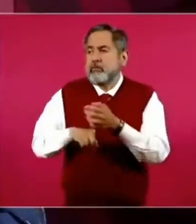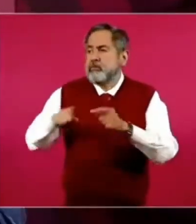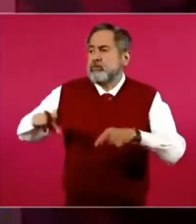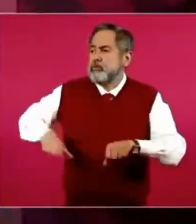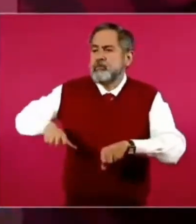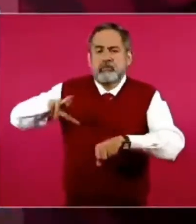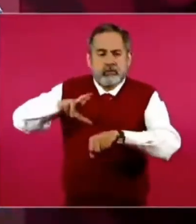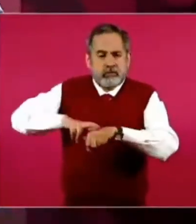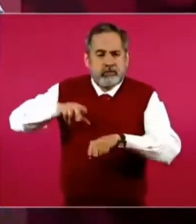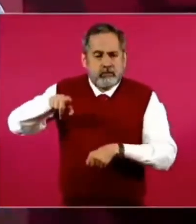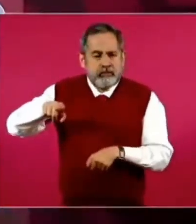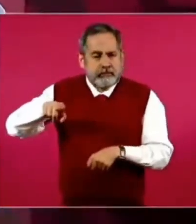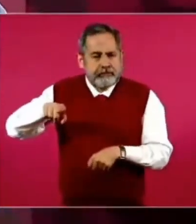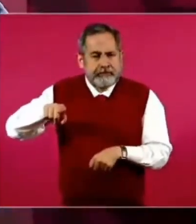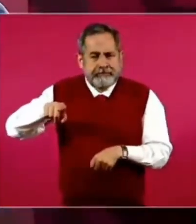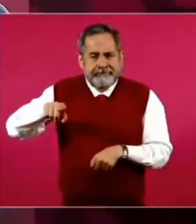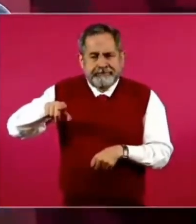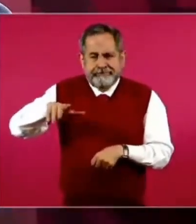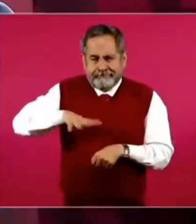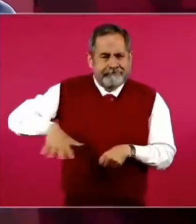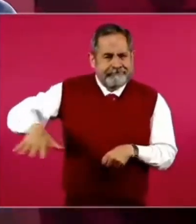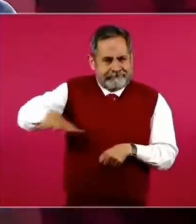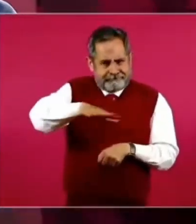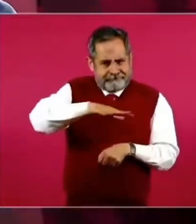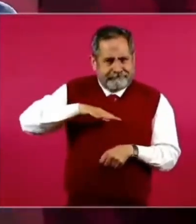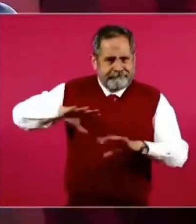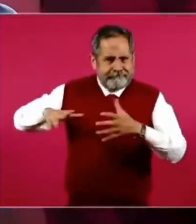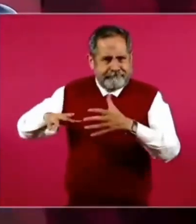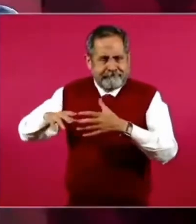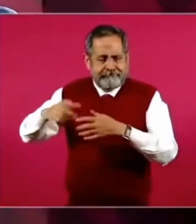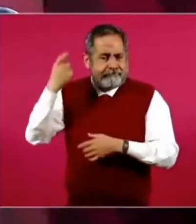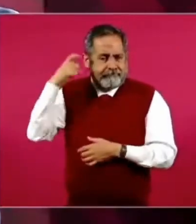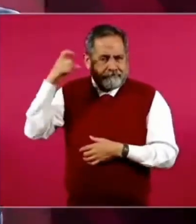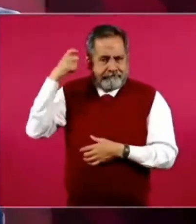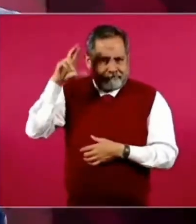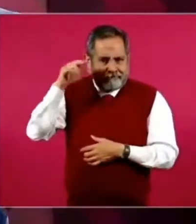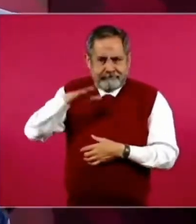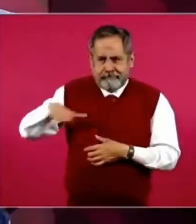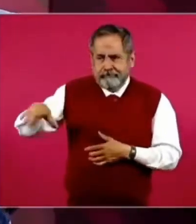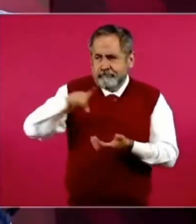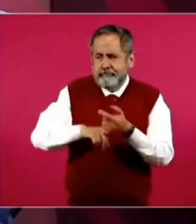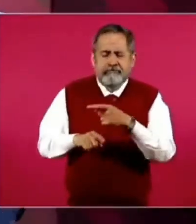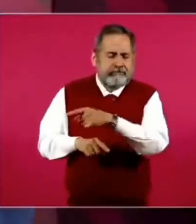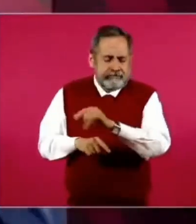gobernador del territorio de Quintana Roo.